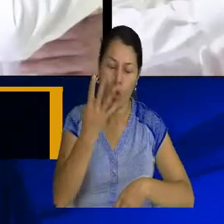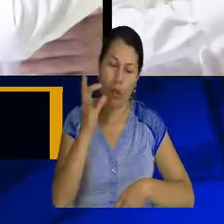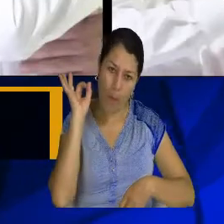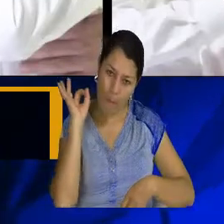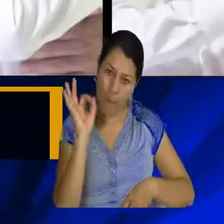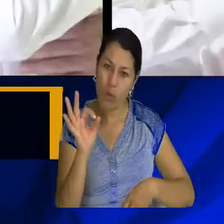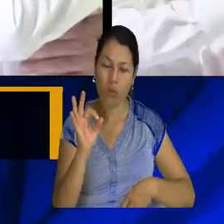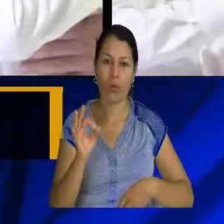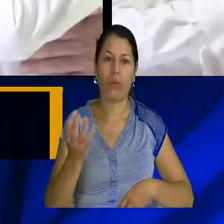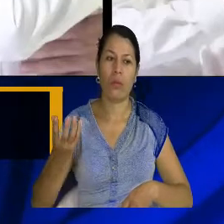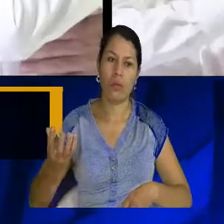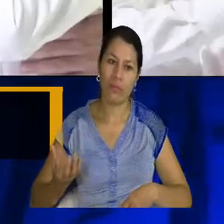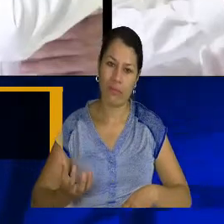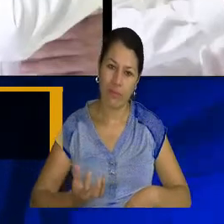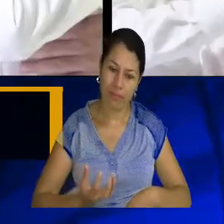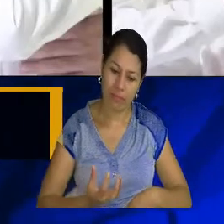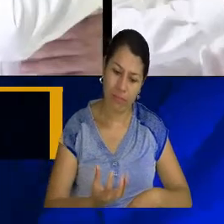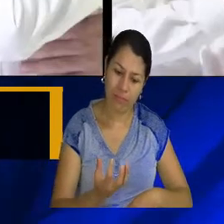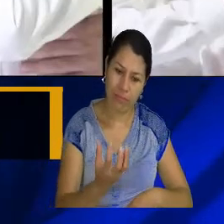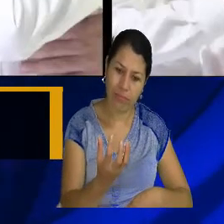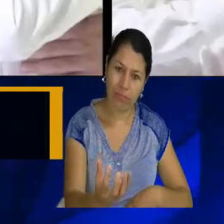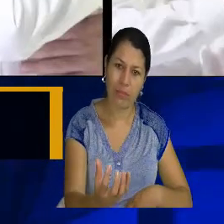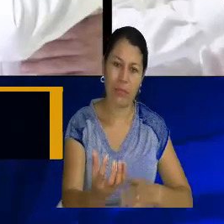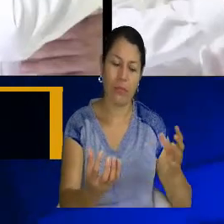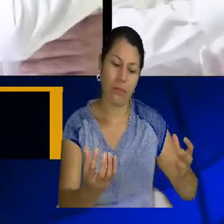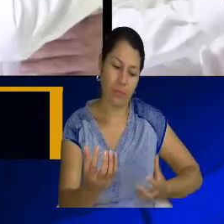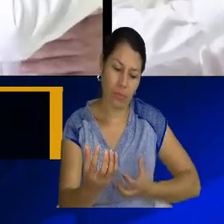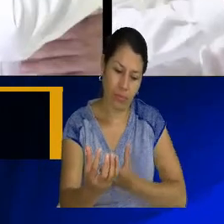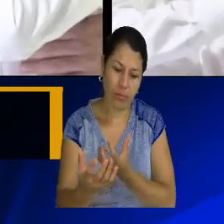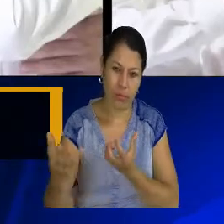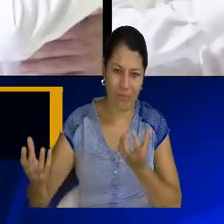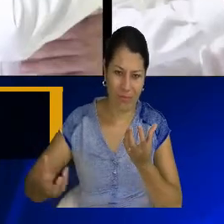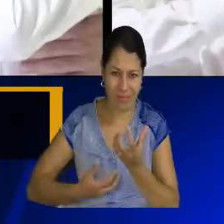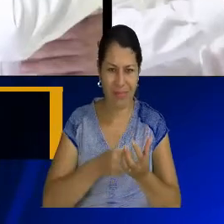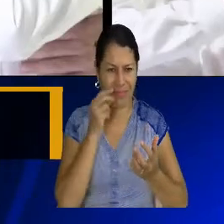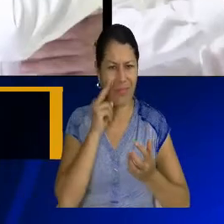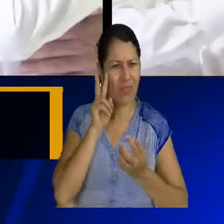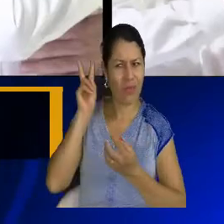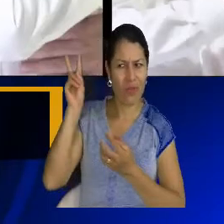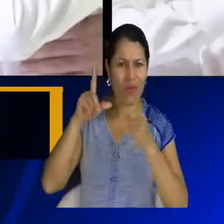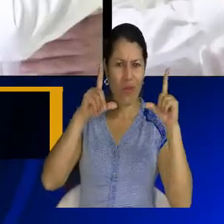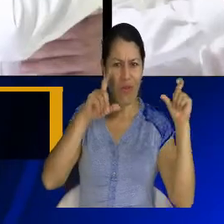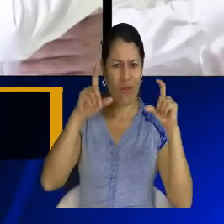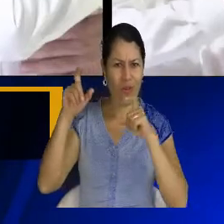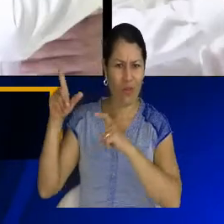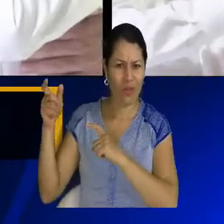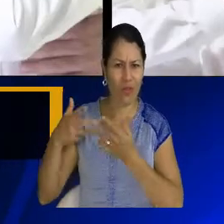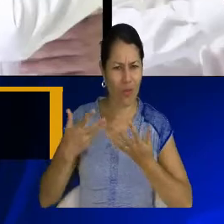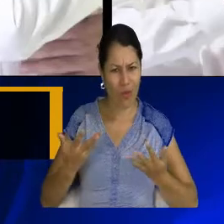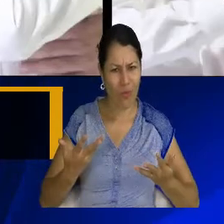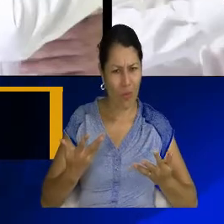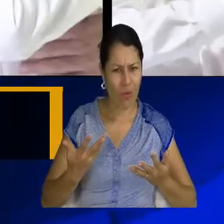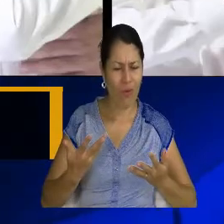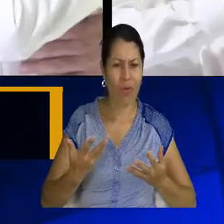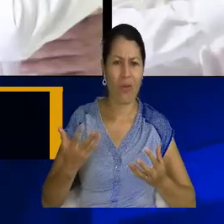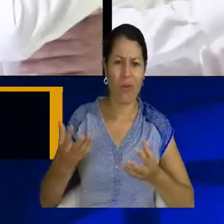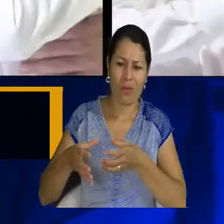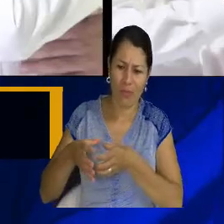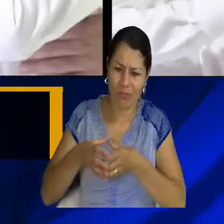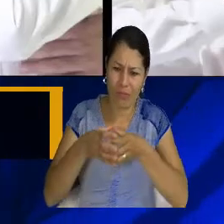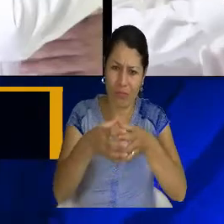bloques. Nosotros les pasamos por ahí unas imágenes donde veríamos cómo se hizo la organización de los bloques por cada